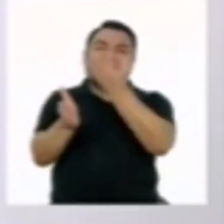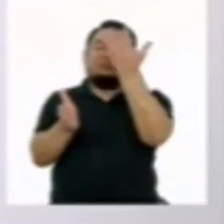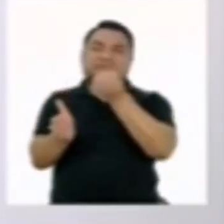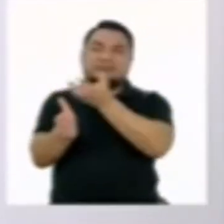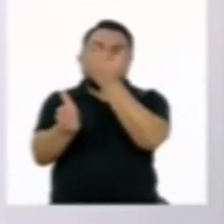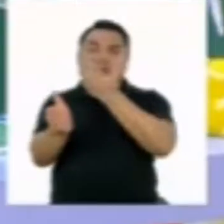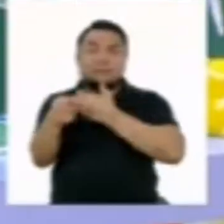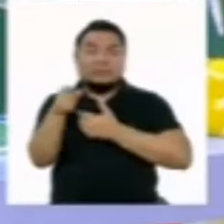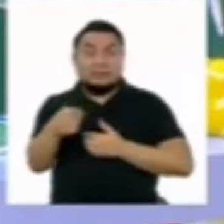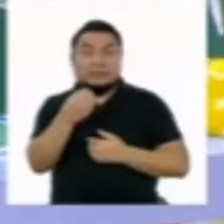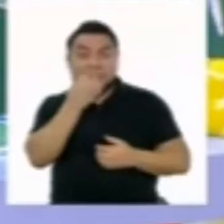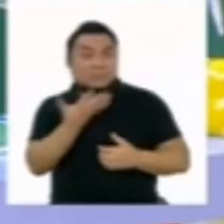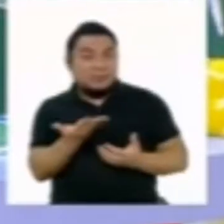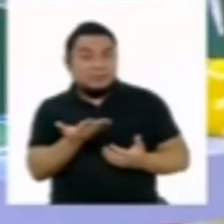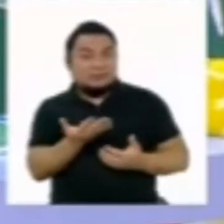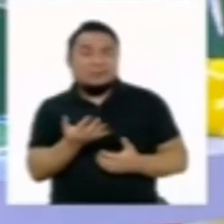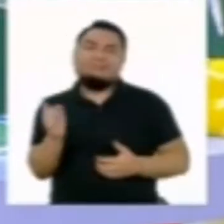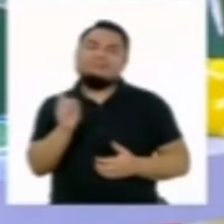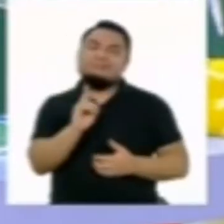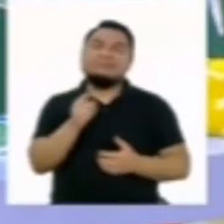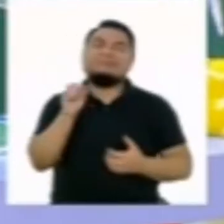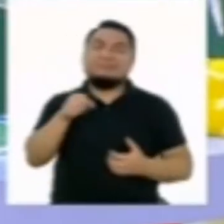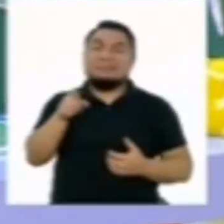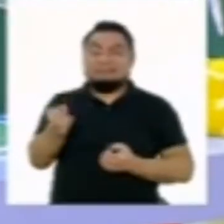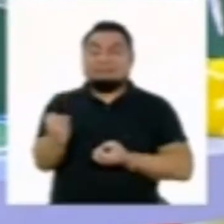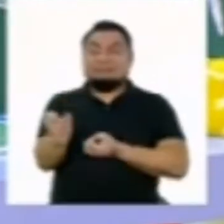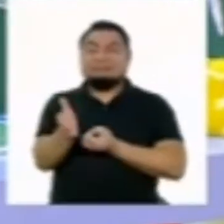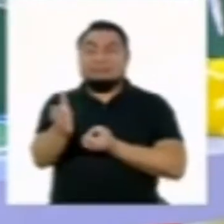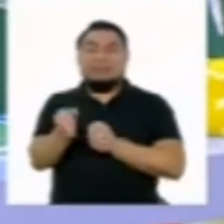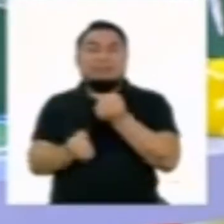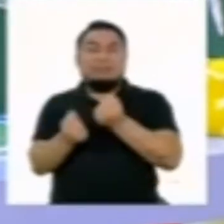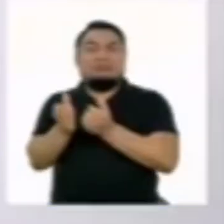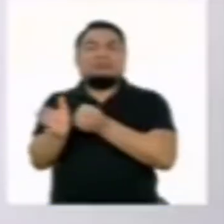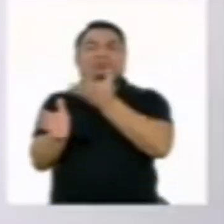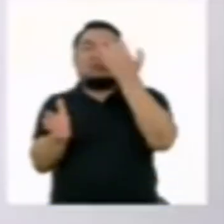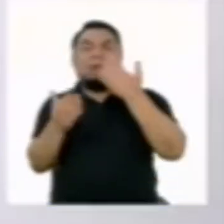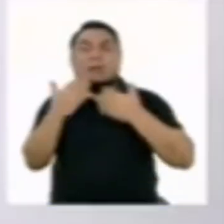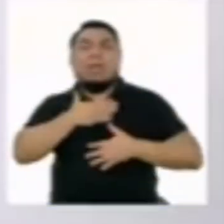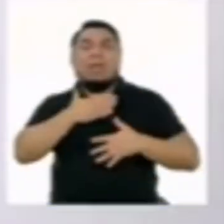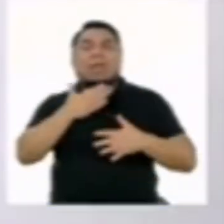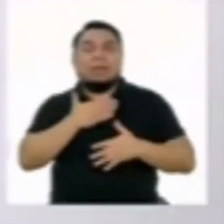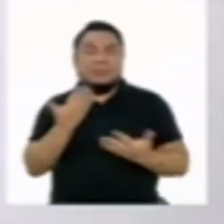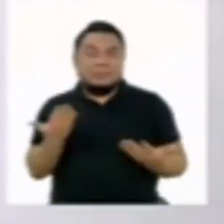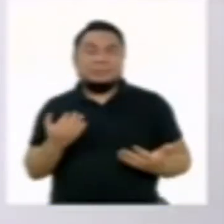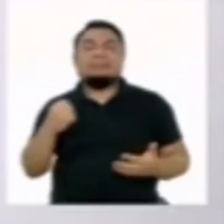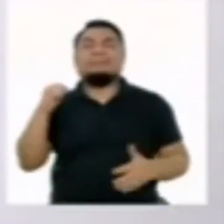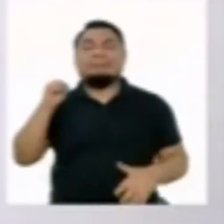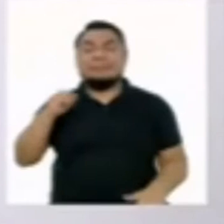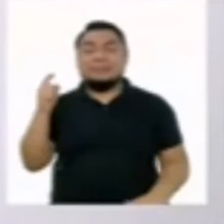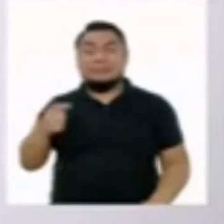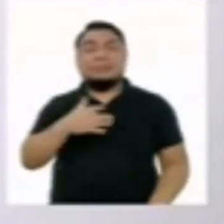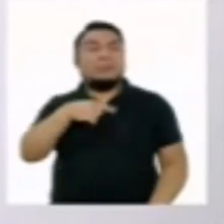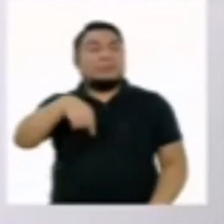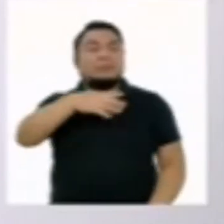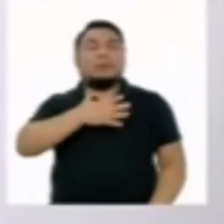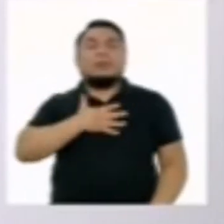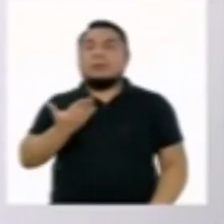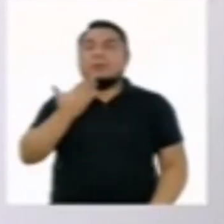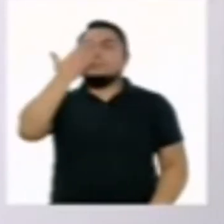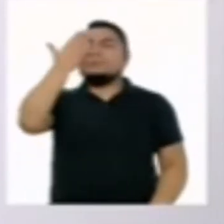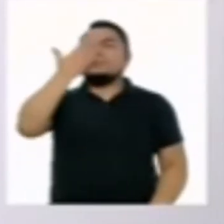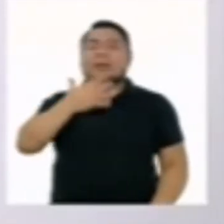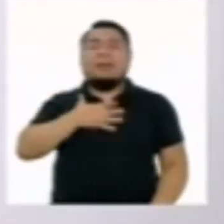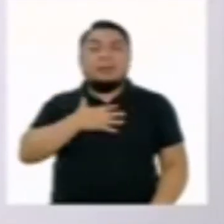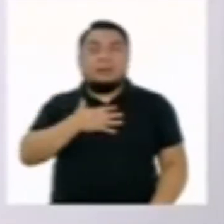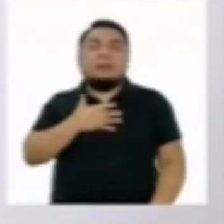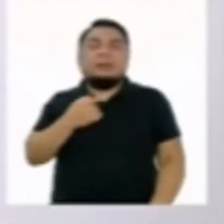el bienestar público? Claro, porque ese humo que botan no permite respirar. Al contaminar, están empeorando la calidad del